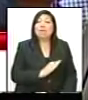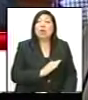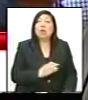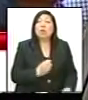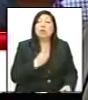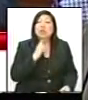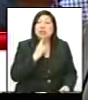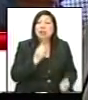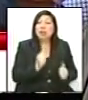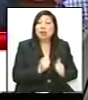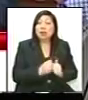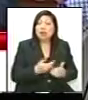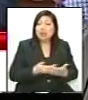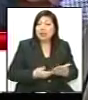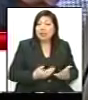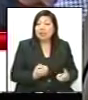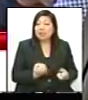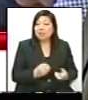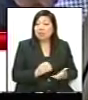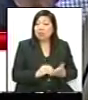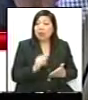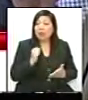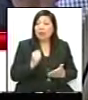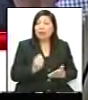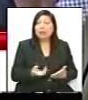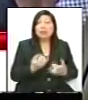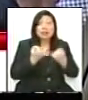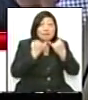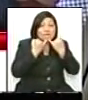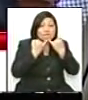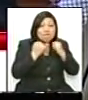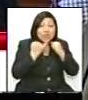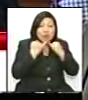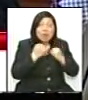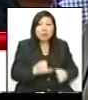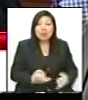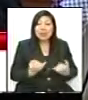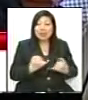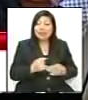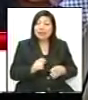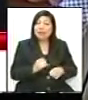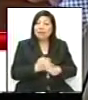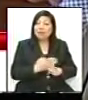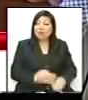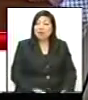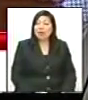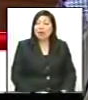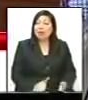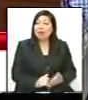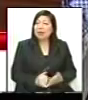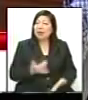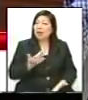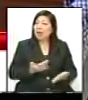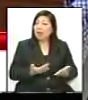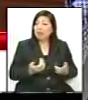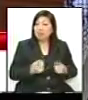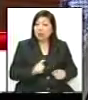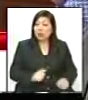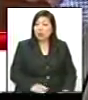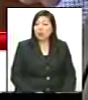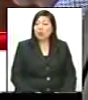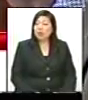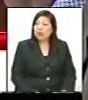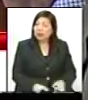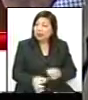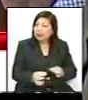compuesto el contenido de este punto, sería un derecho a la información que es transparente. Entonces creo que a veces al momento de detallar